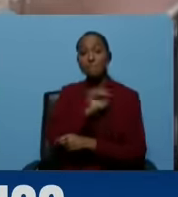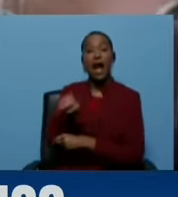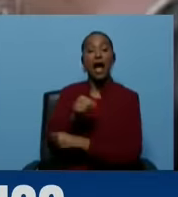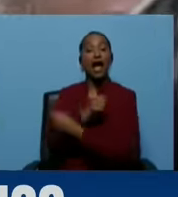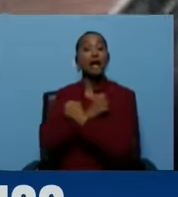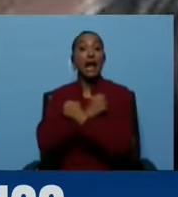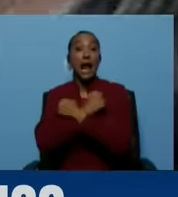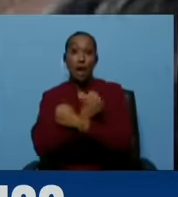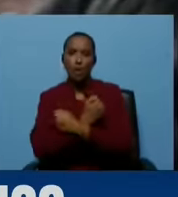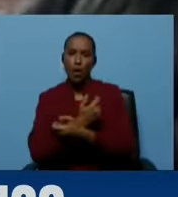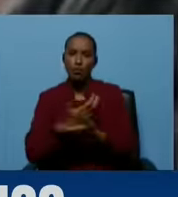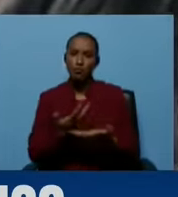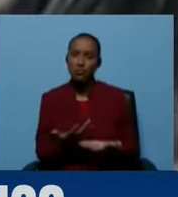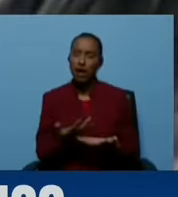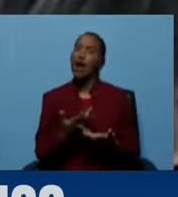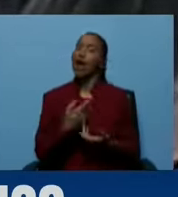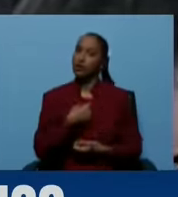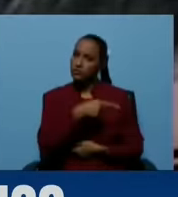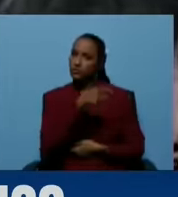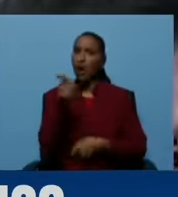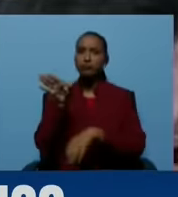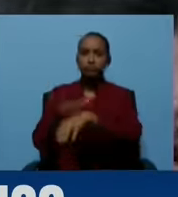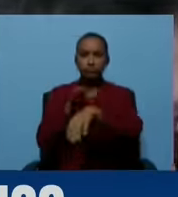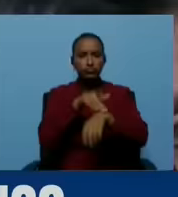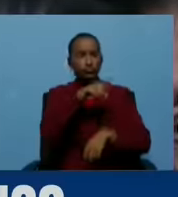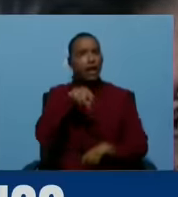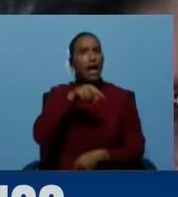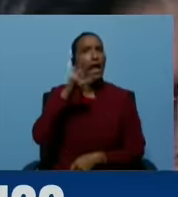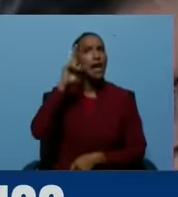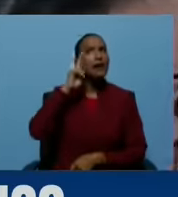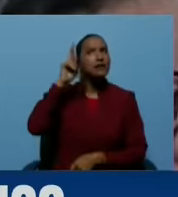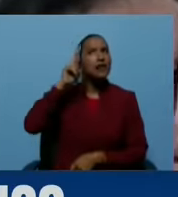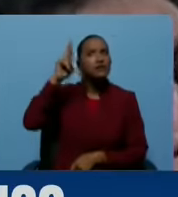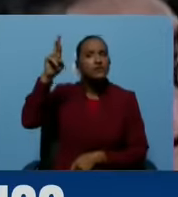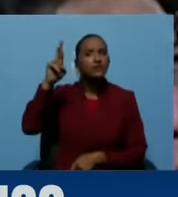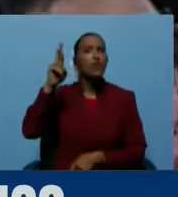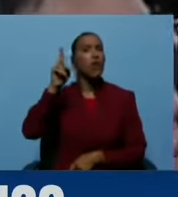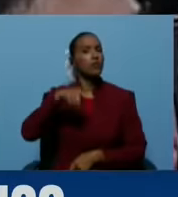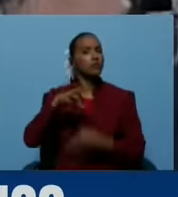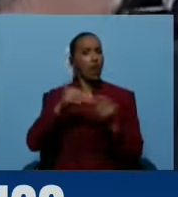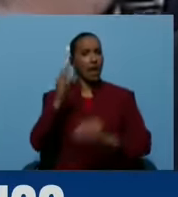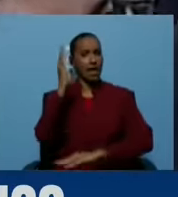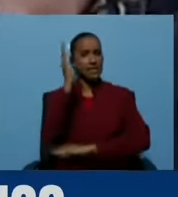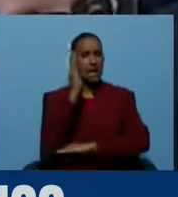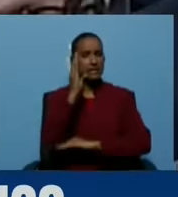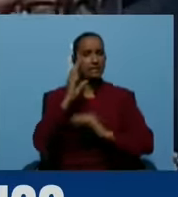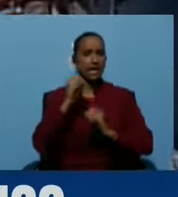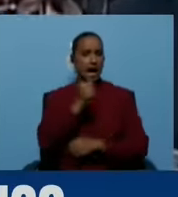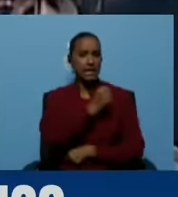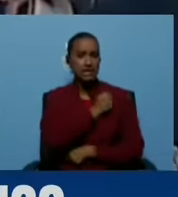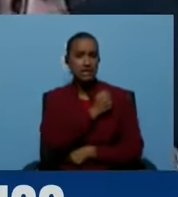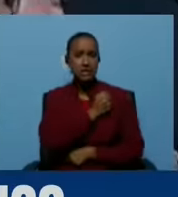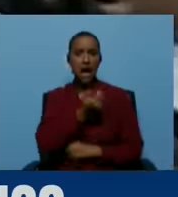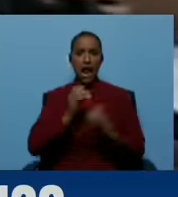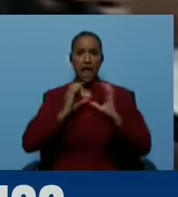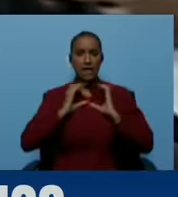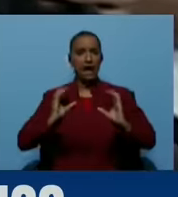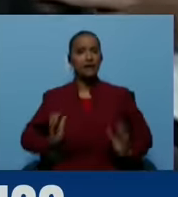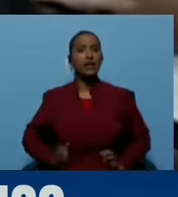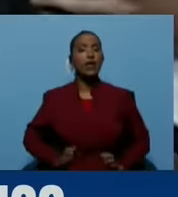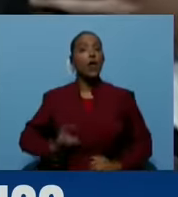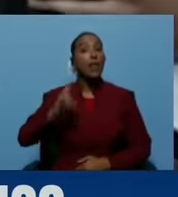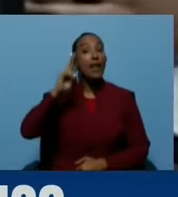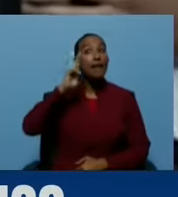Anuncio algo para la reflexión, para la Iglesia Católica y para todas las iglesias del mundo. Es una reflexión